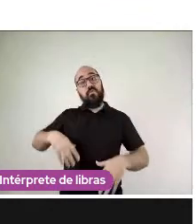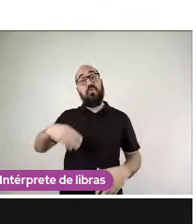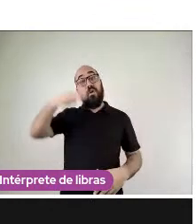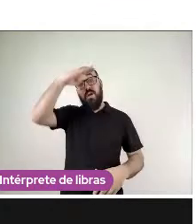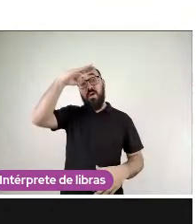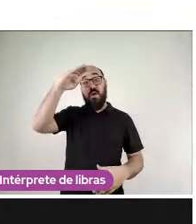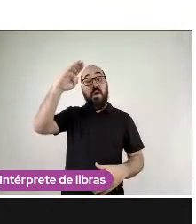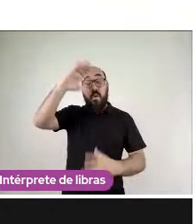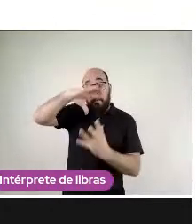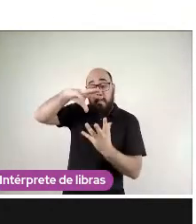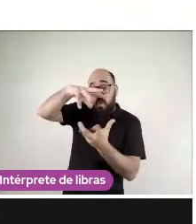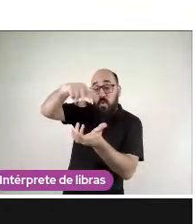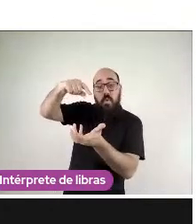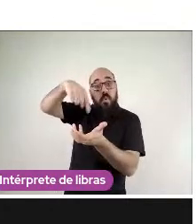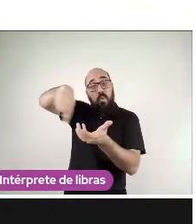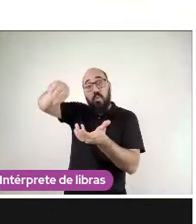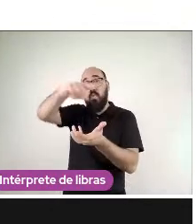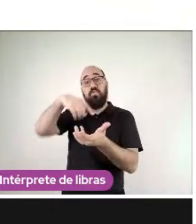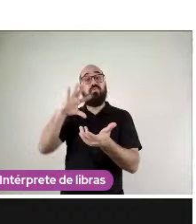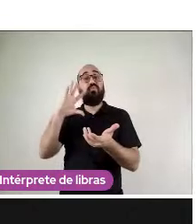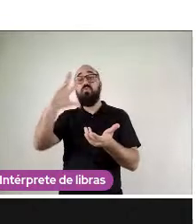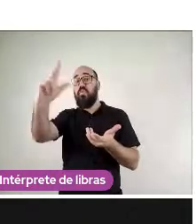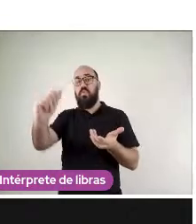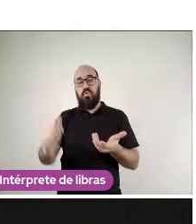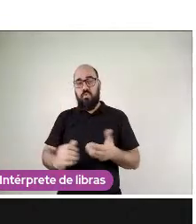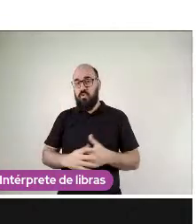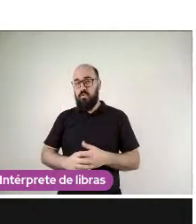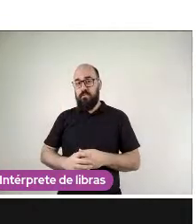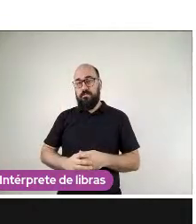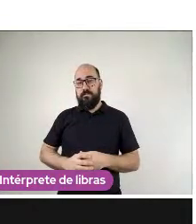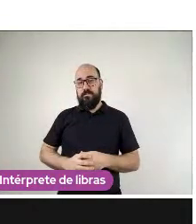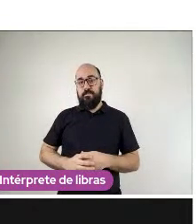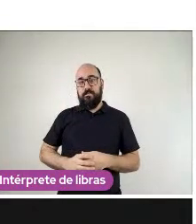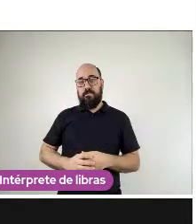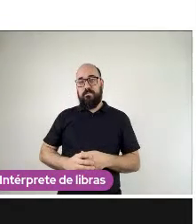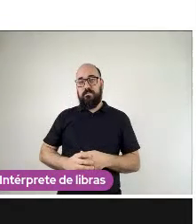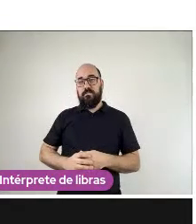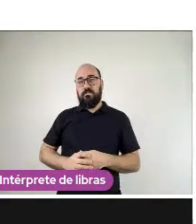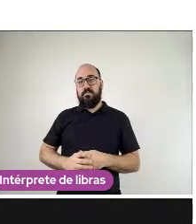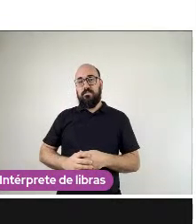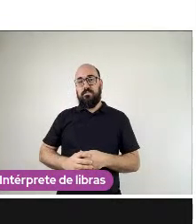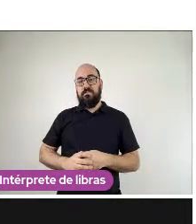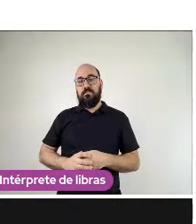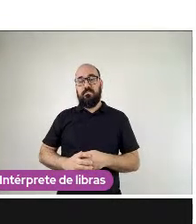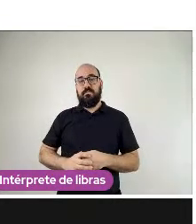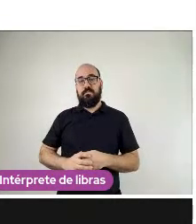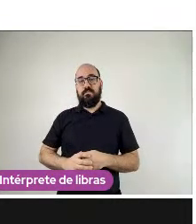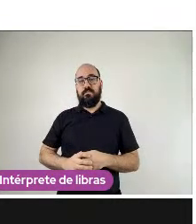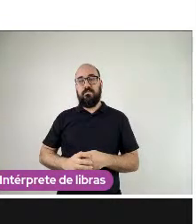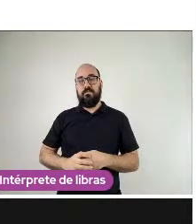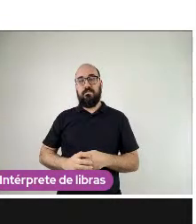ejemplos a continuación, e incluso nos puede afectar a nuestra salud.